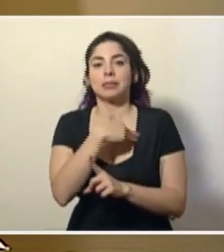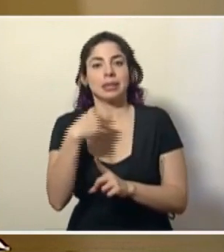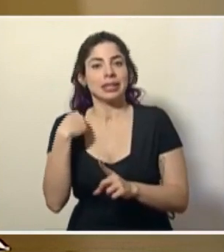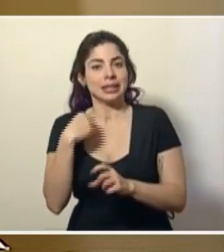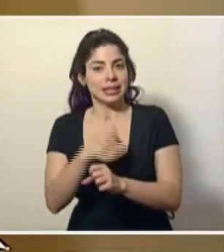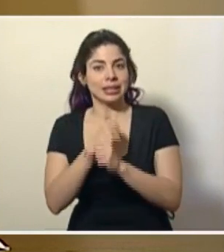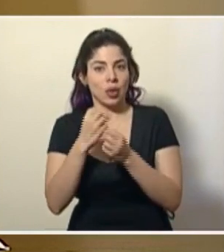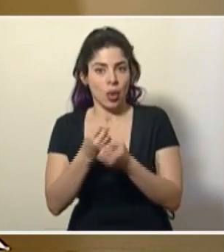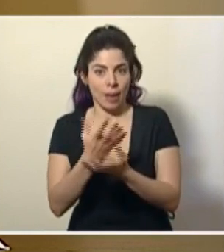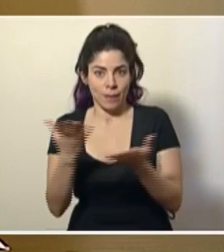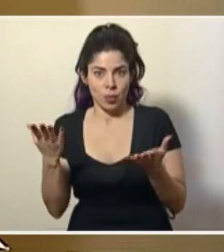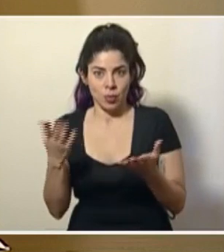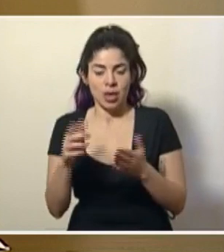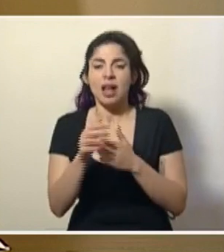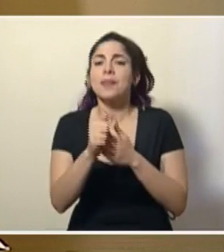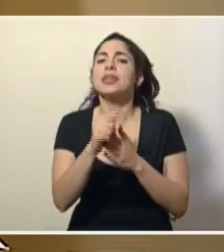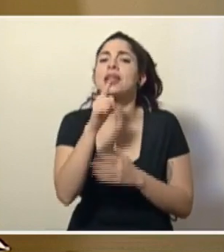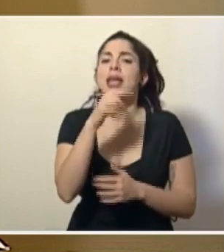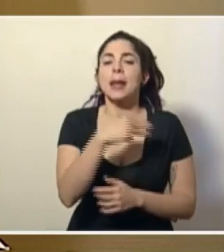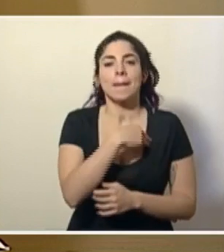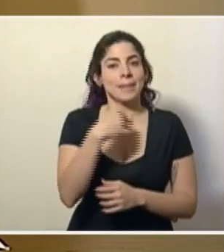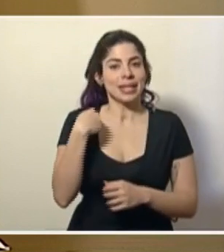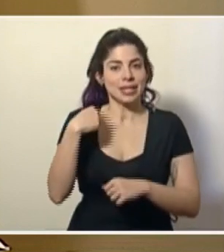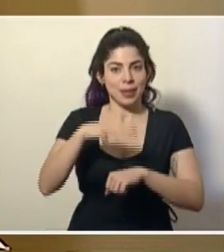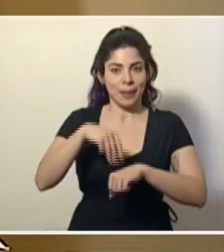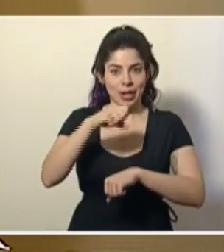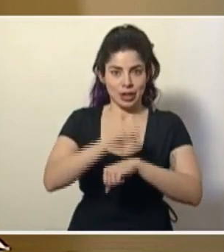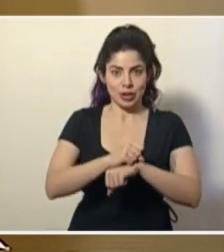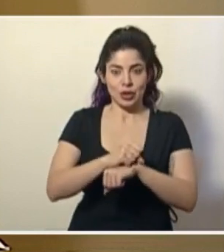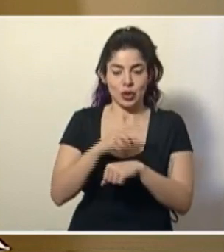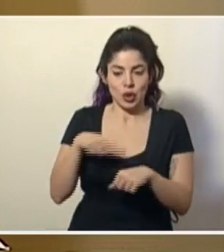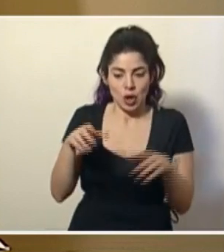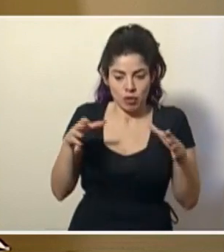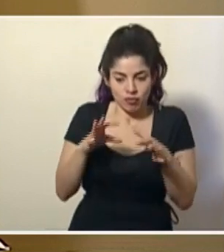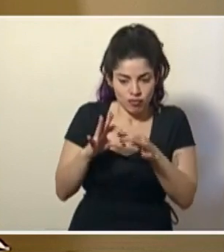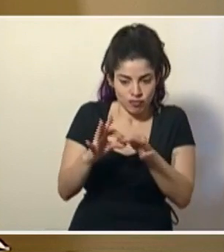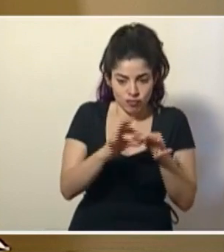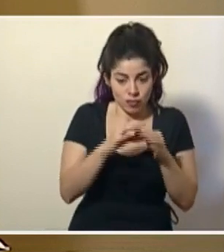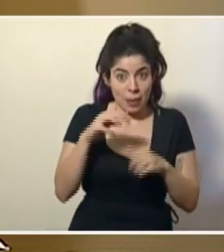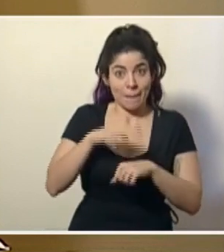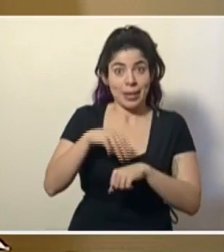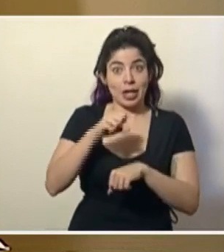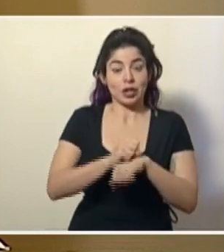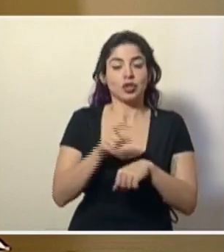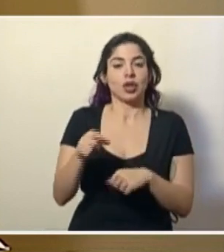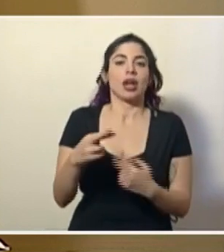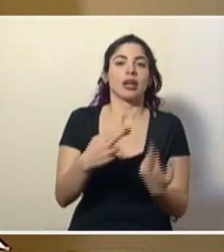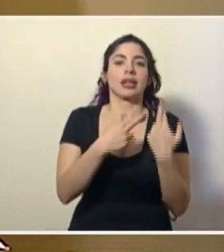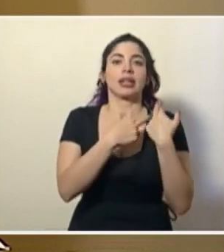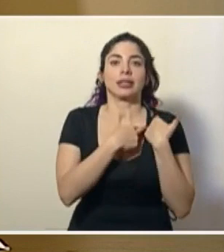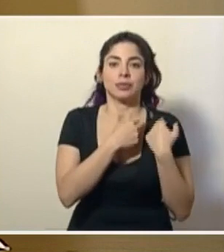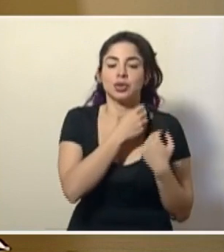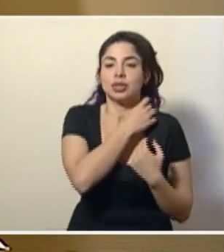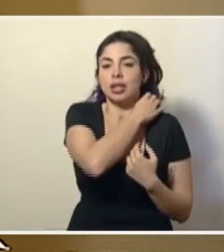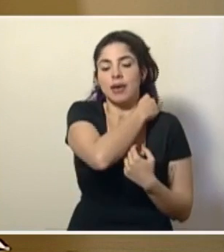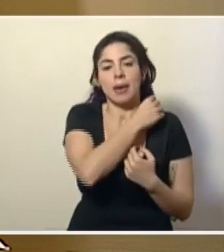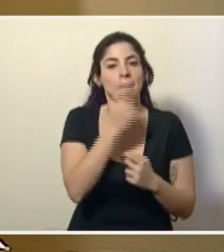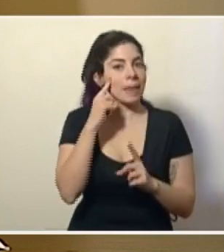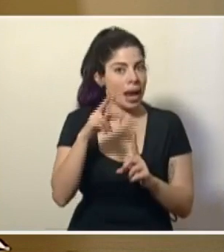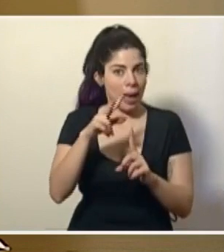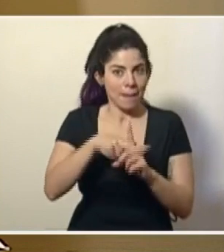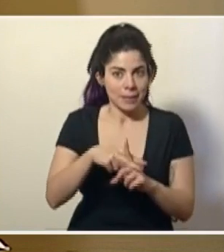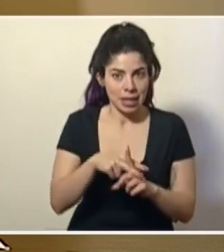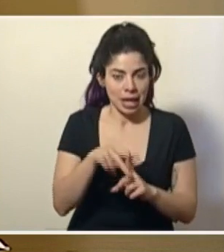Ministerio de Seguridad Pública bajo el liderazgo del ministro Michael Soto, que es la persona que tiene la responsabilidad de la